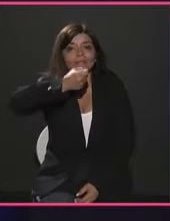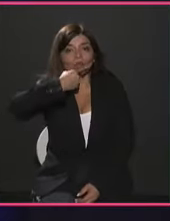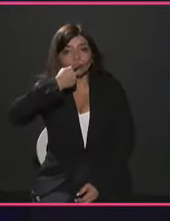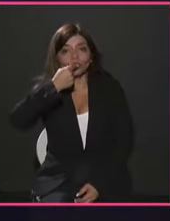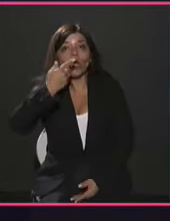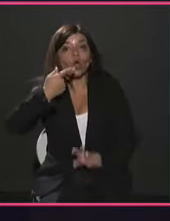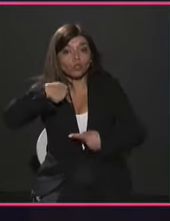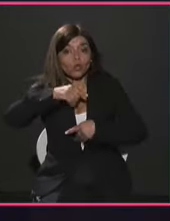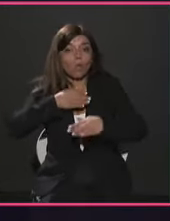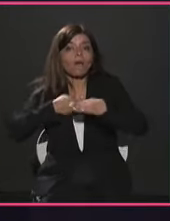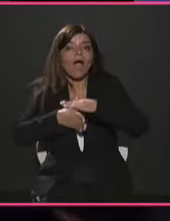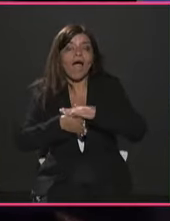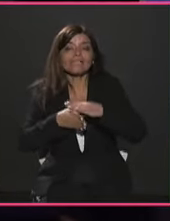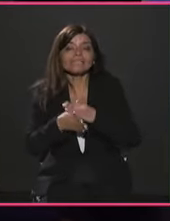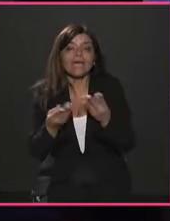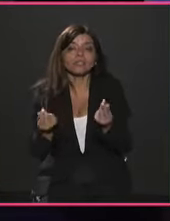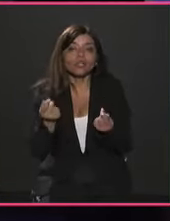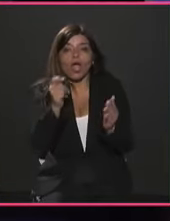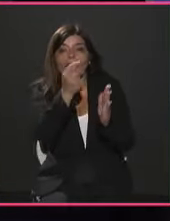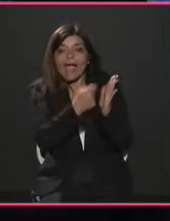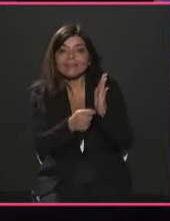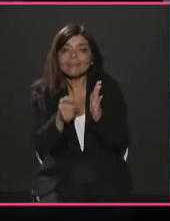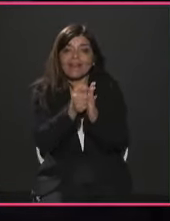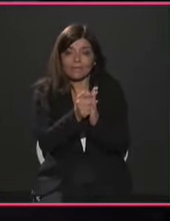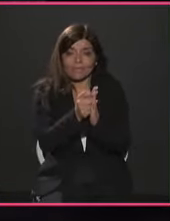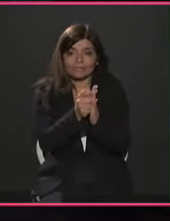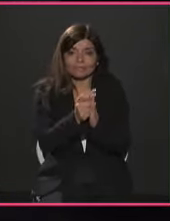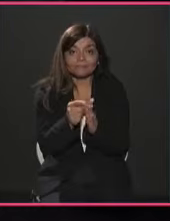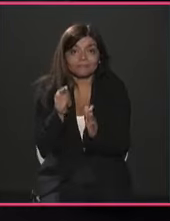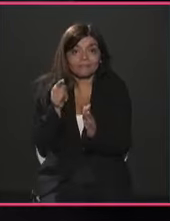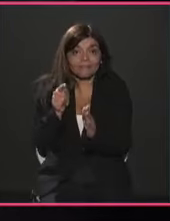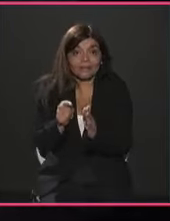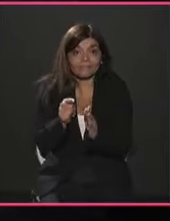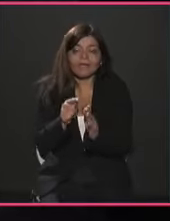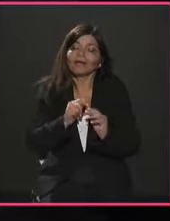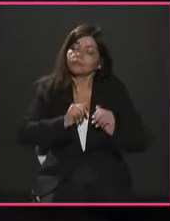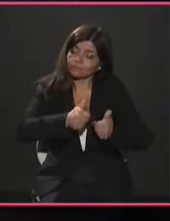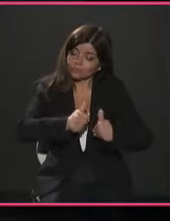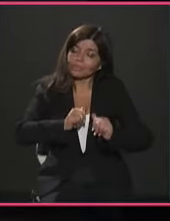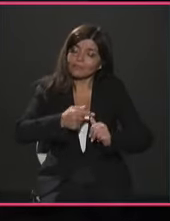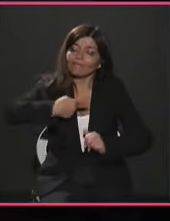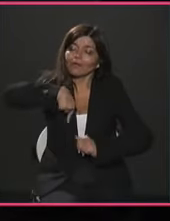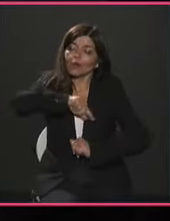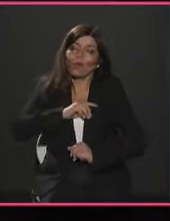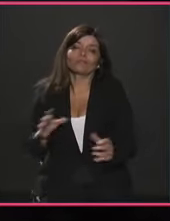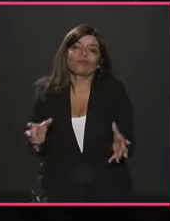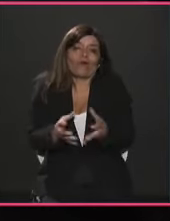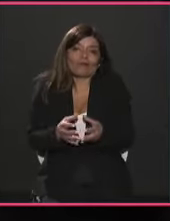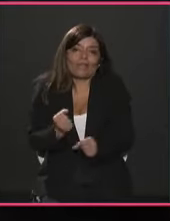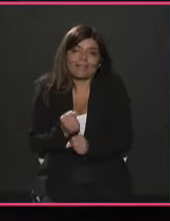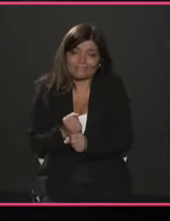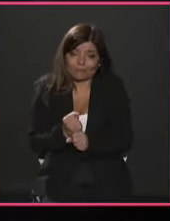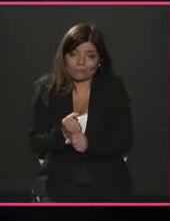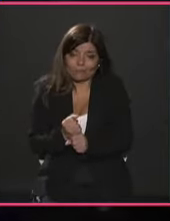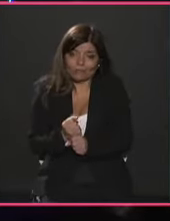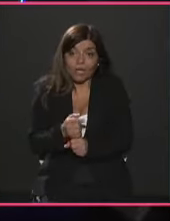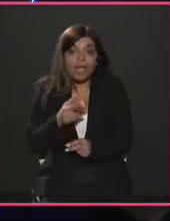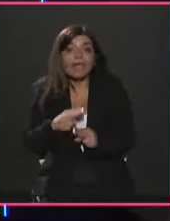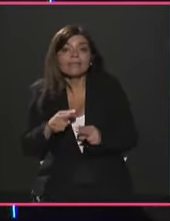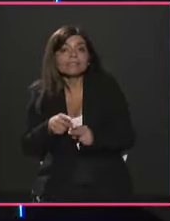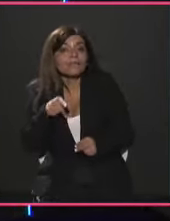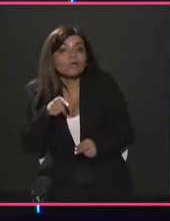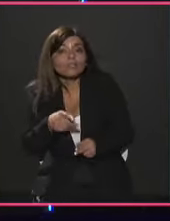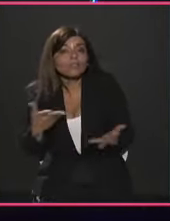tener acceso en terapia Y esa es la escala del desafío que nos propusimos y lo que hicimos en este trabajo En definitiva